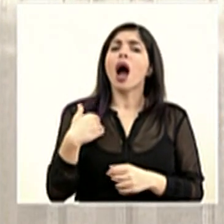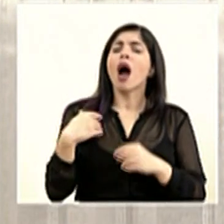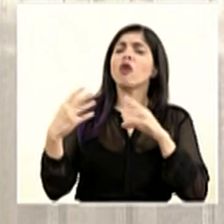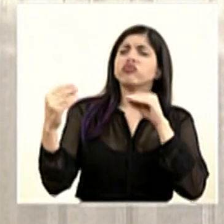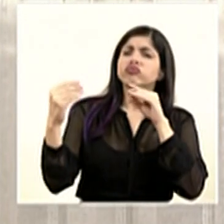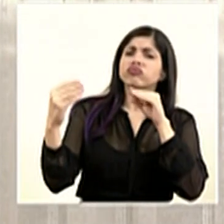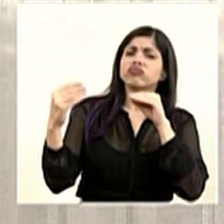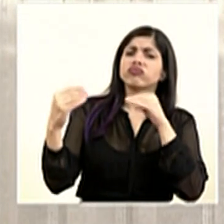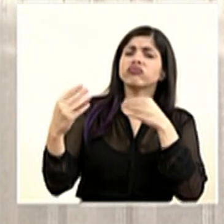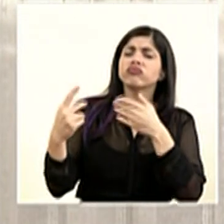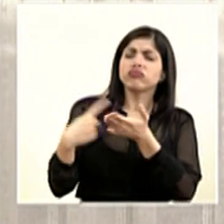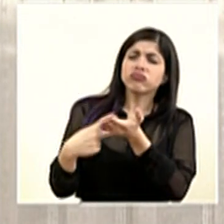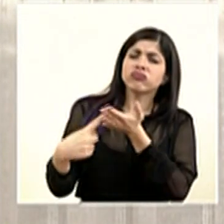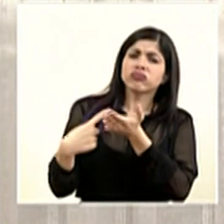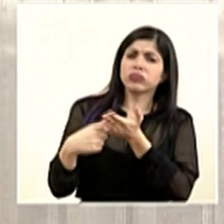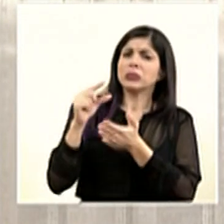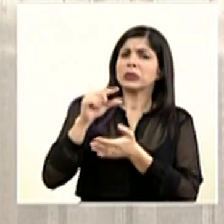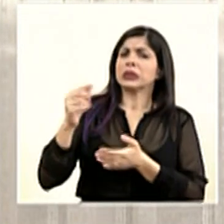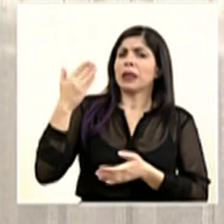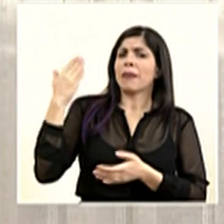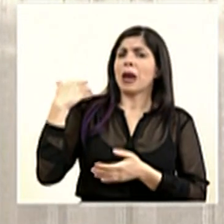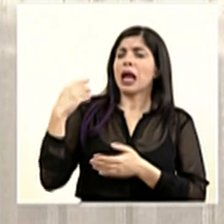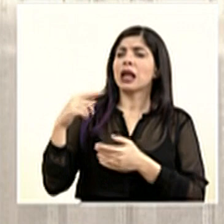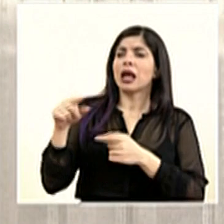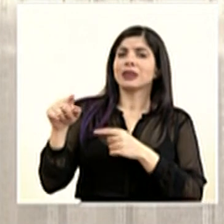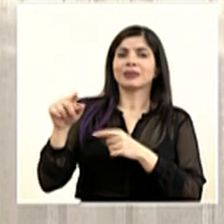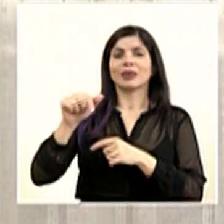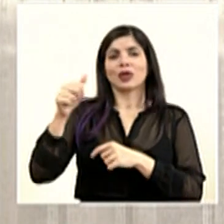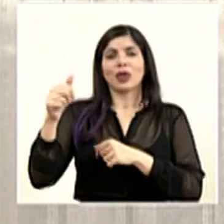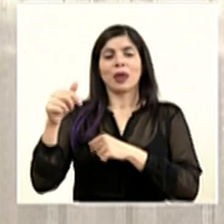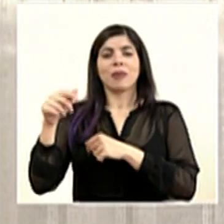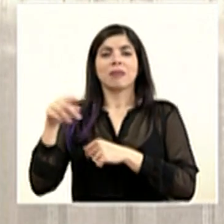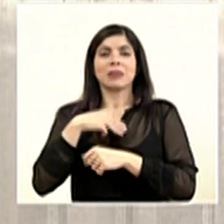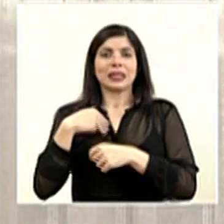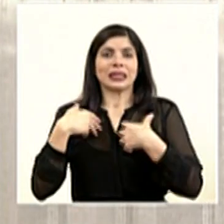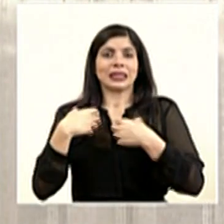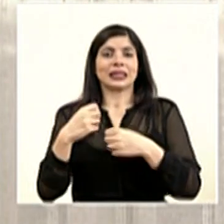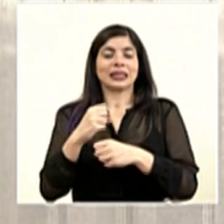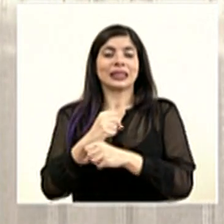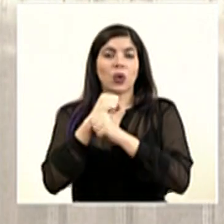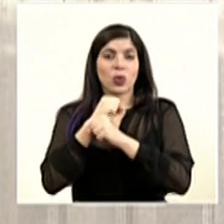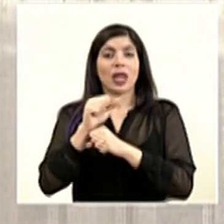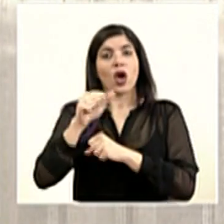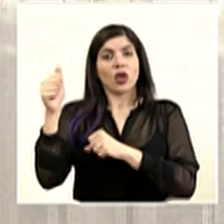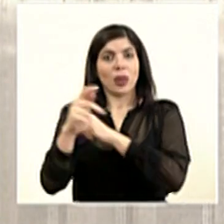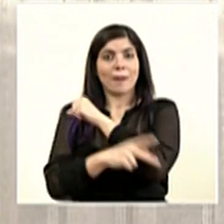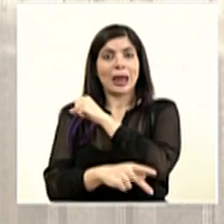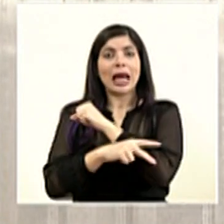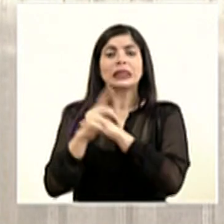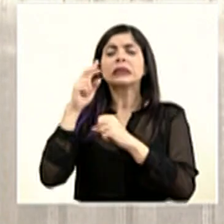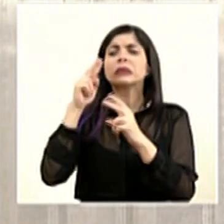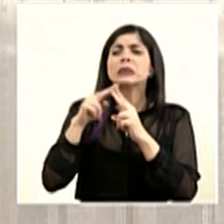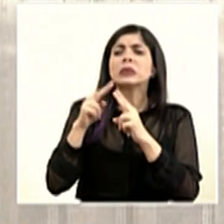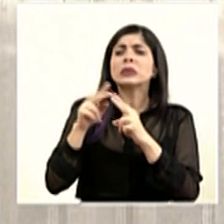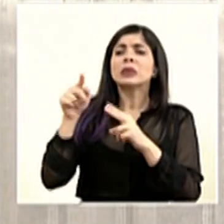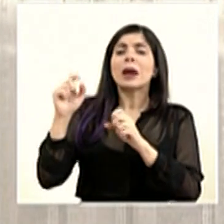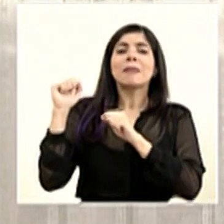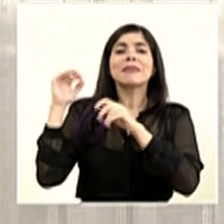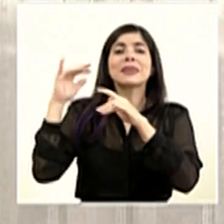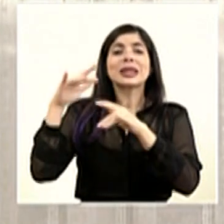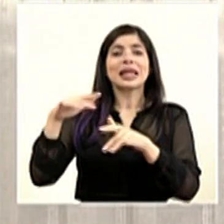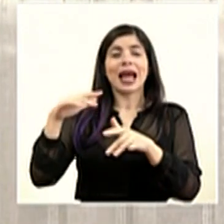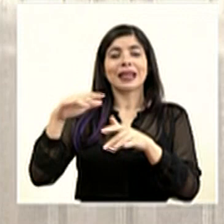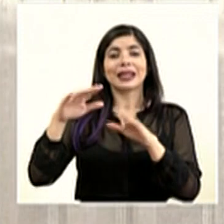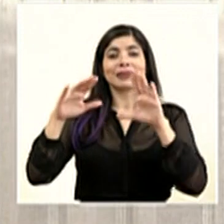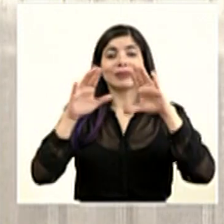previas hace ya algunas semanas con los homólogos de ese país, pues para conocer el tema de los migrantes extracontinentales que están